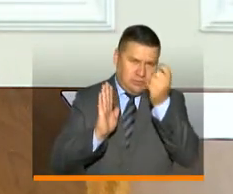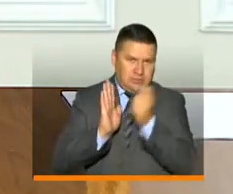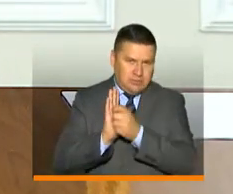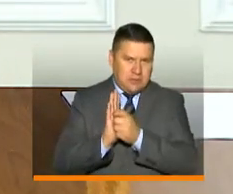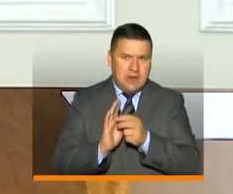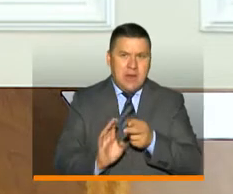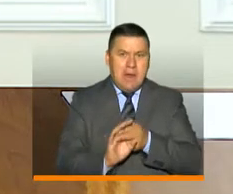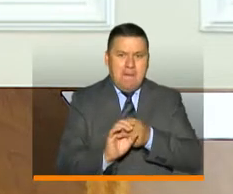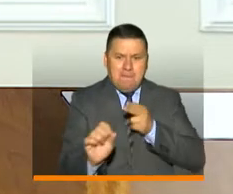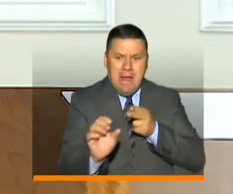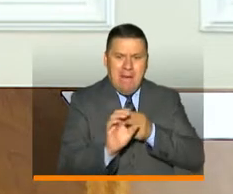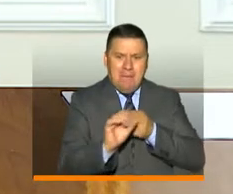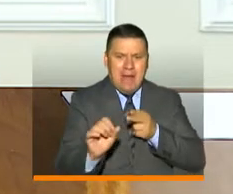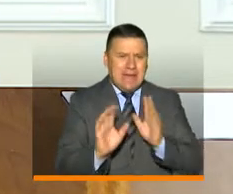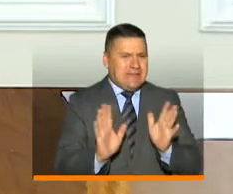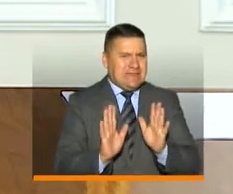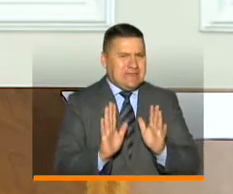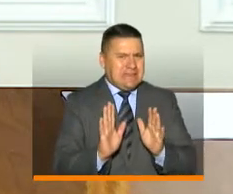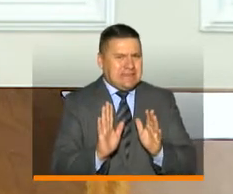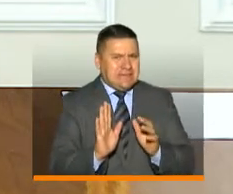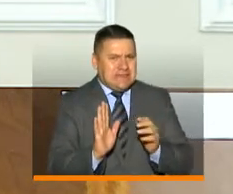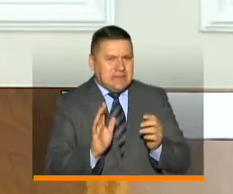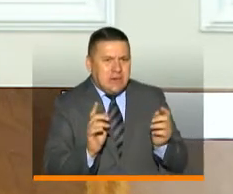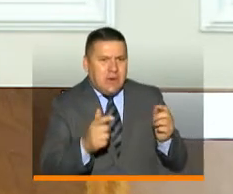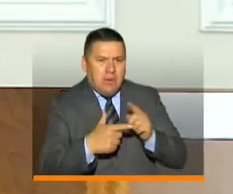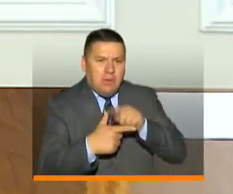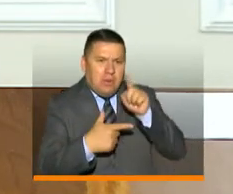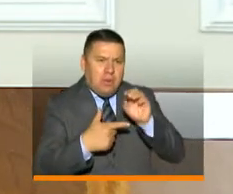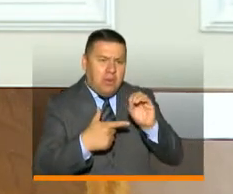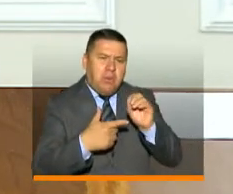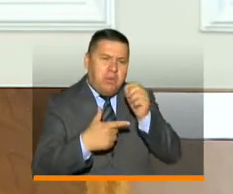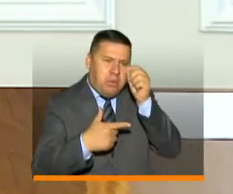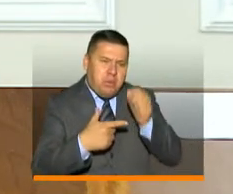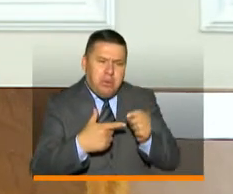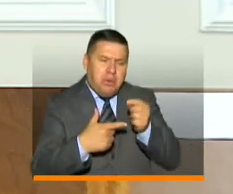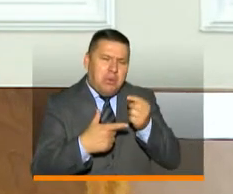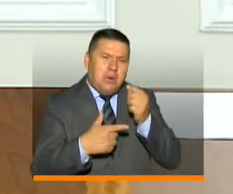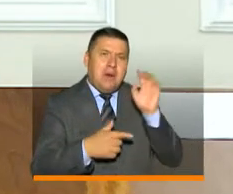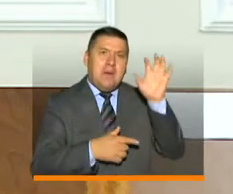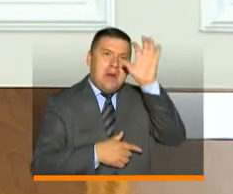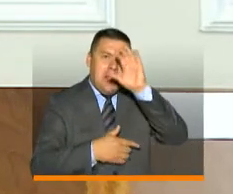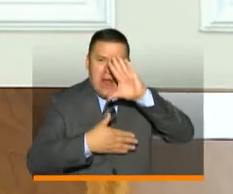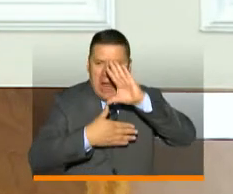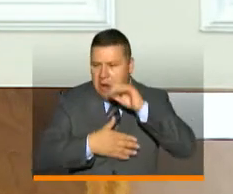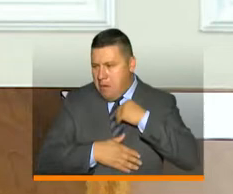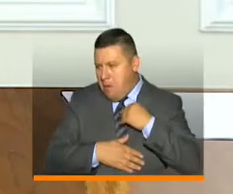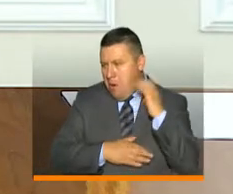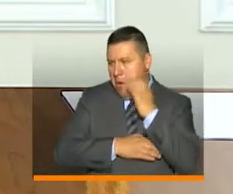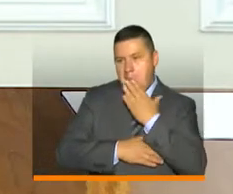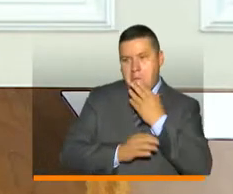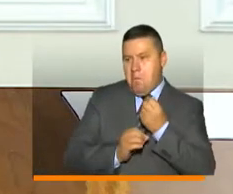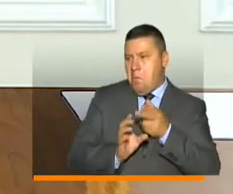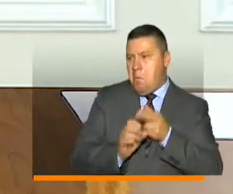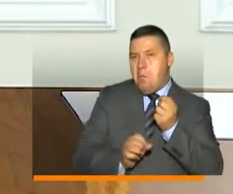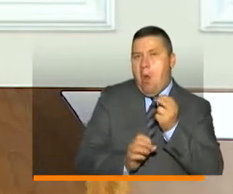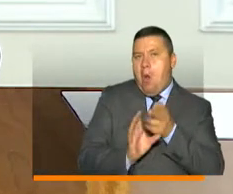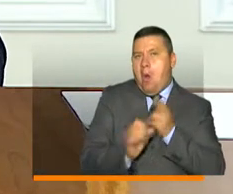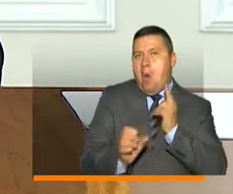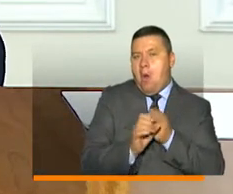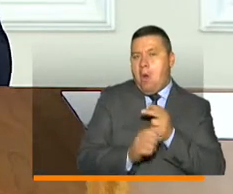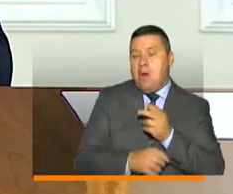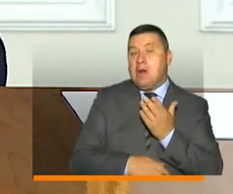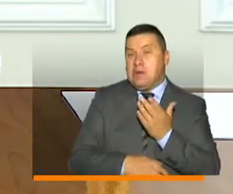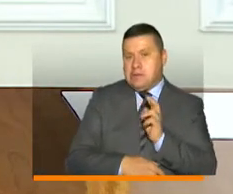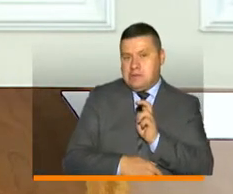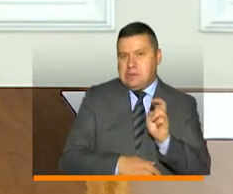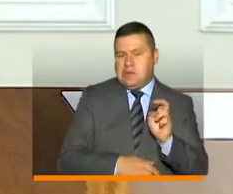la deserción marca sustancialmente por debajo de la gran mayoría de países de América Latina, donde nosotros, frente a